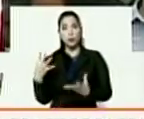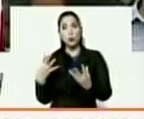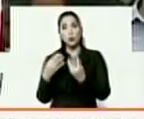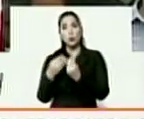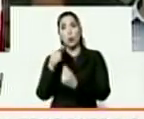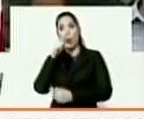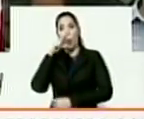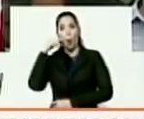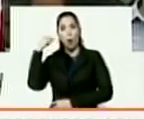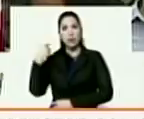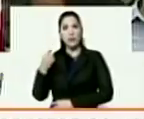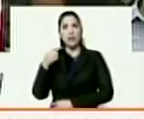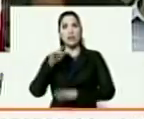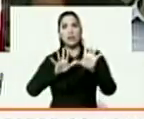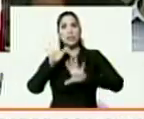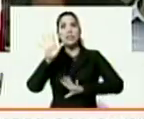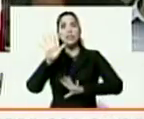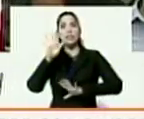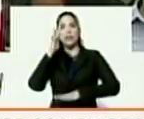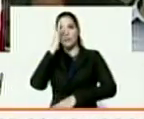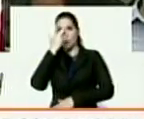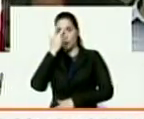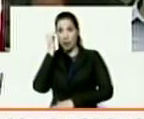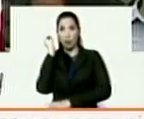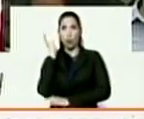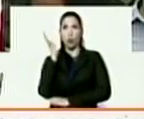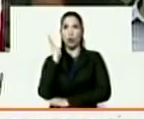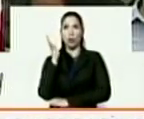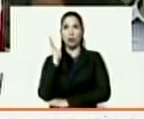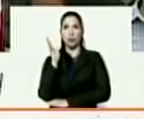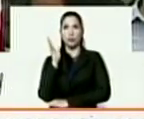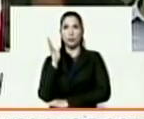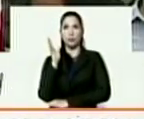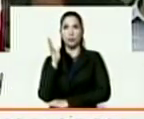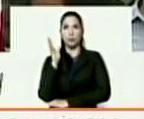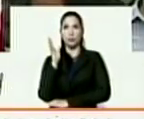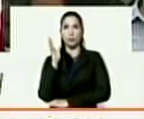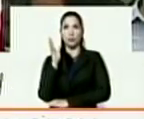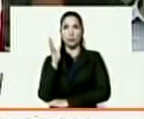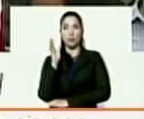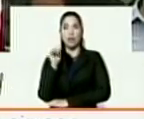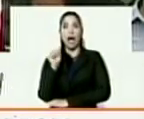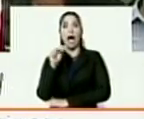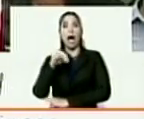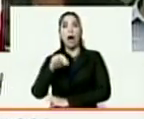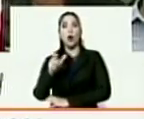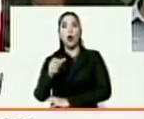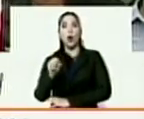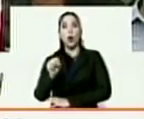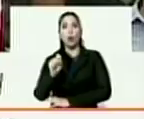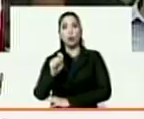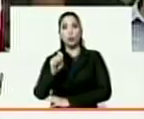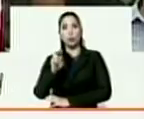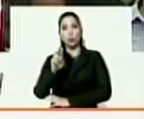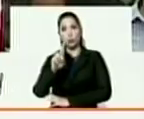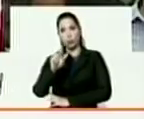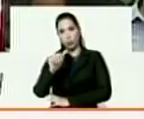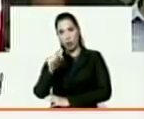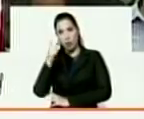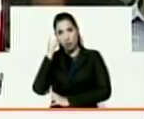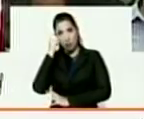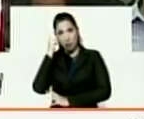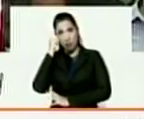15 de febrero congreso de angostura día d